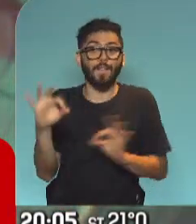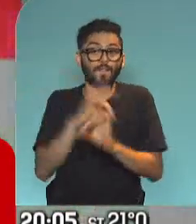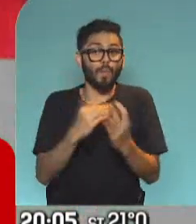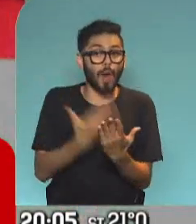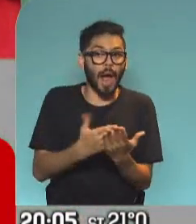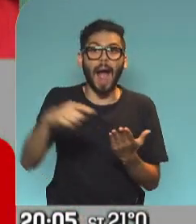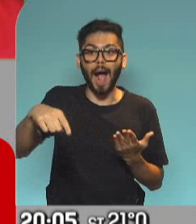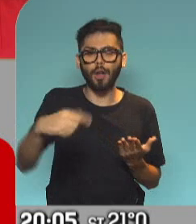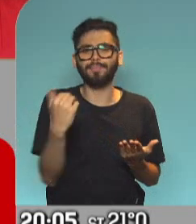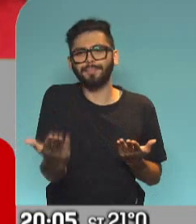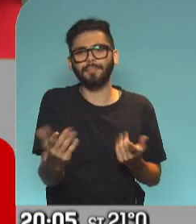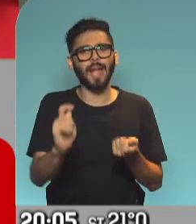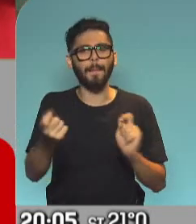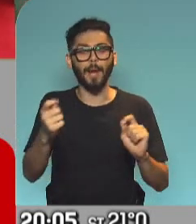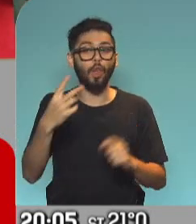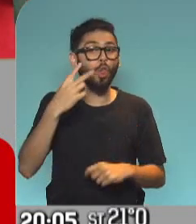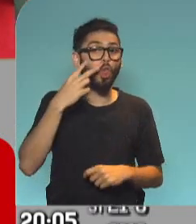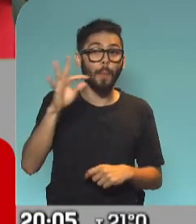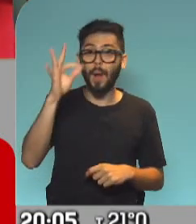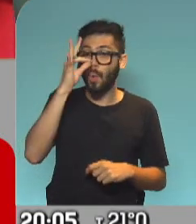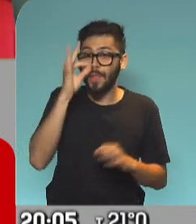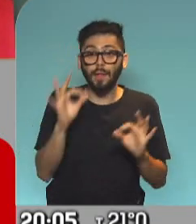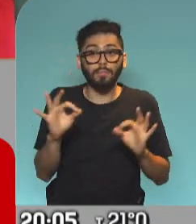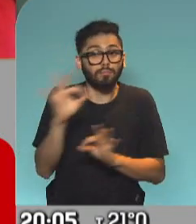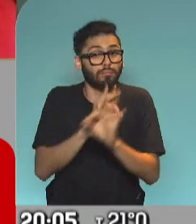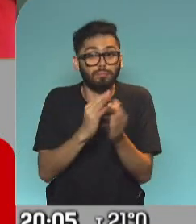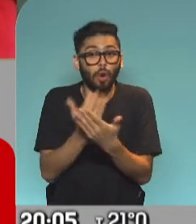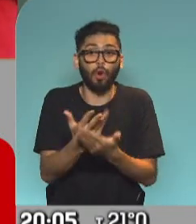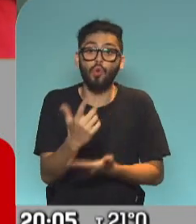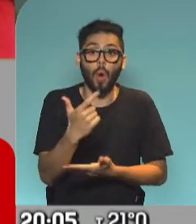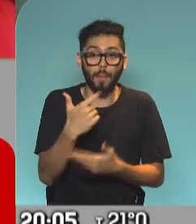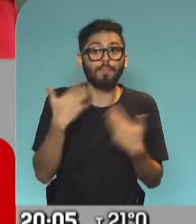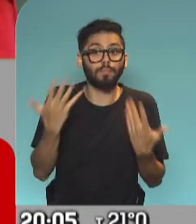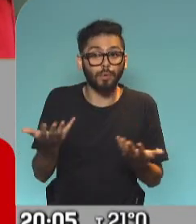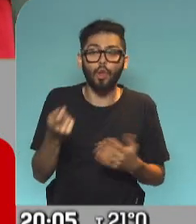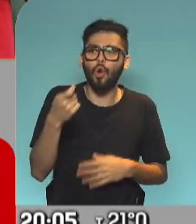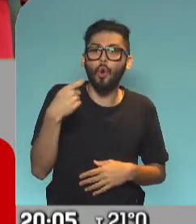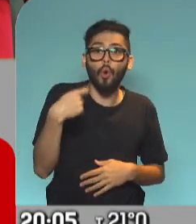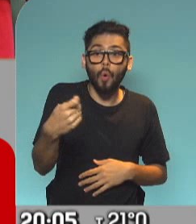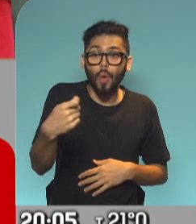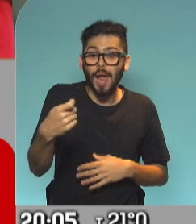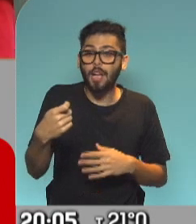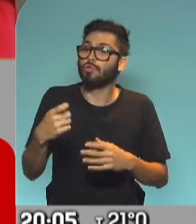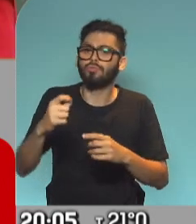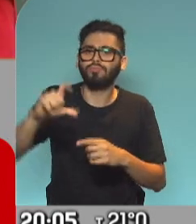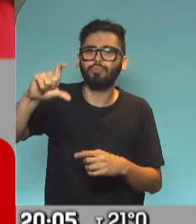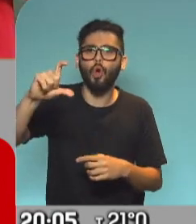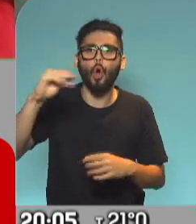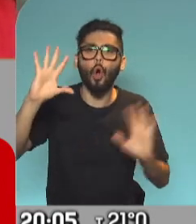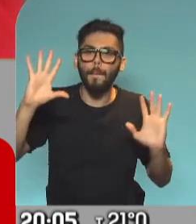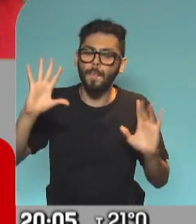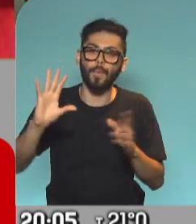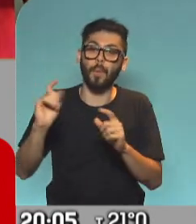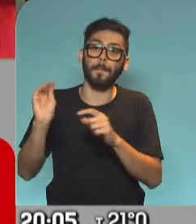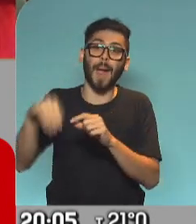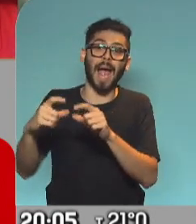quiere modificar. En 2020 no tuvimos fórmula jubilatoria, por eso los incrementos en los saberes se dieron tanto por decretos como por bonos extraordinarios.